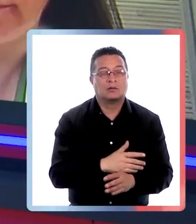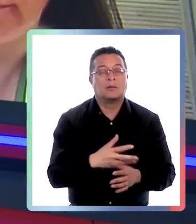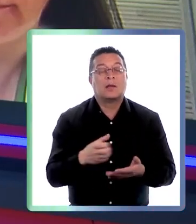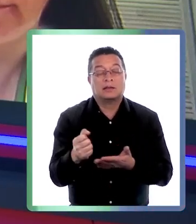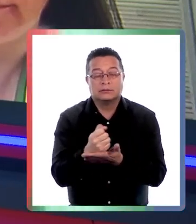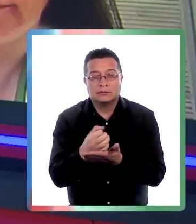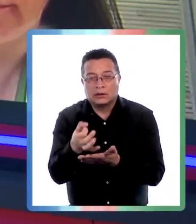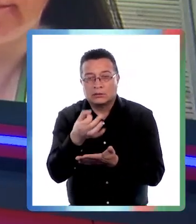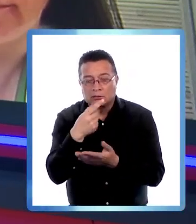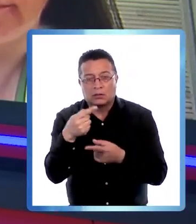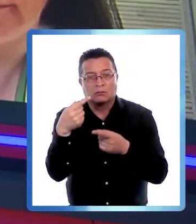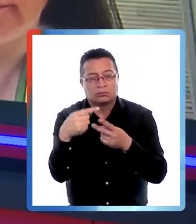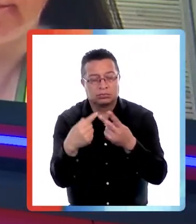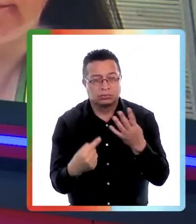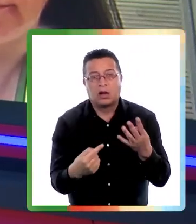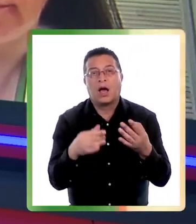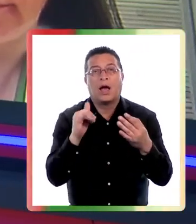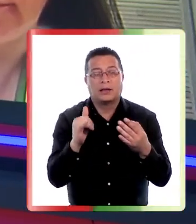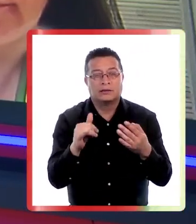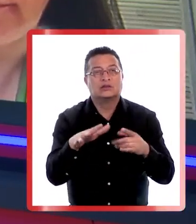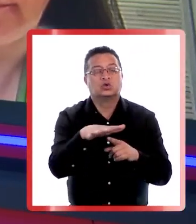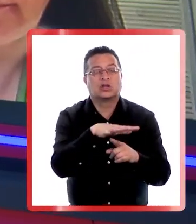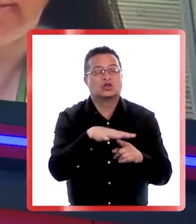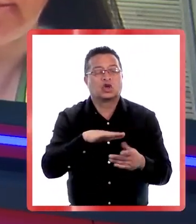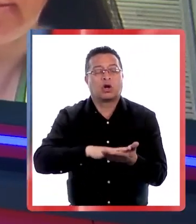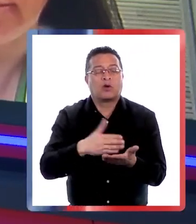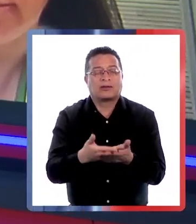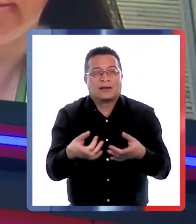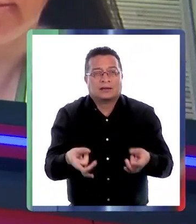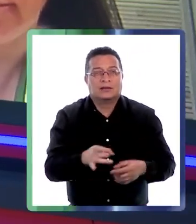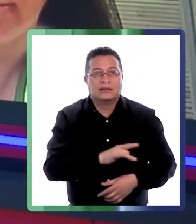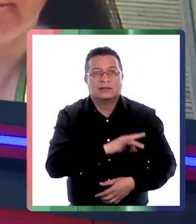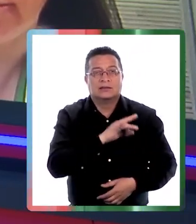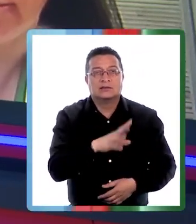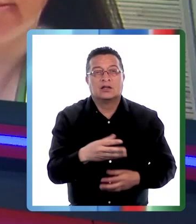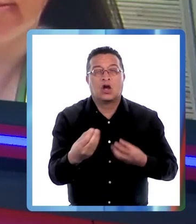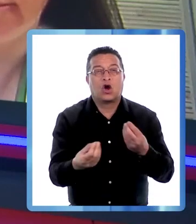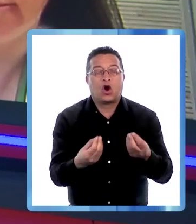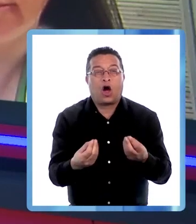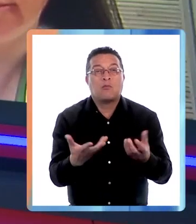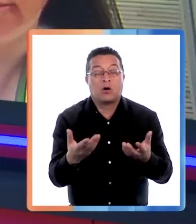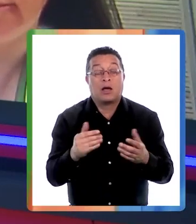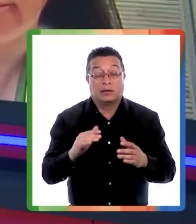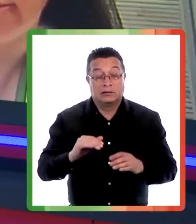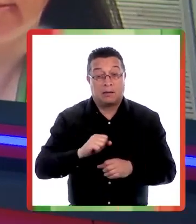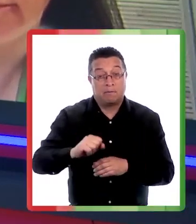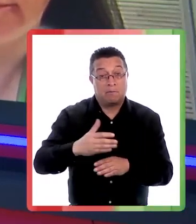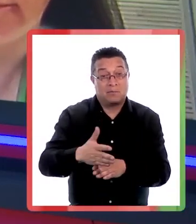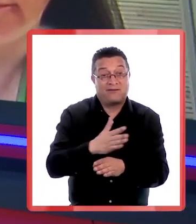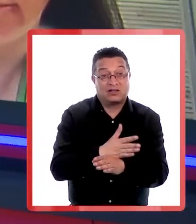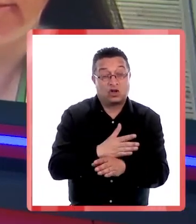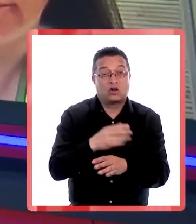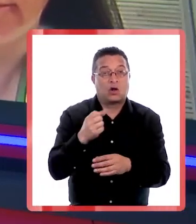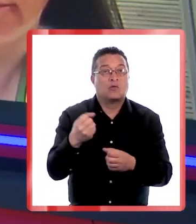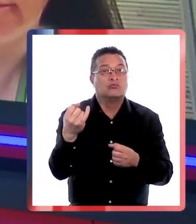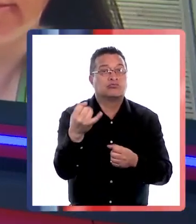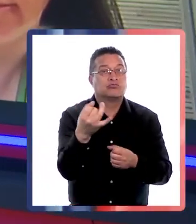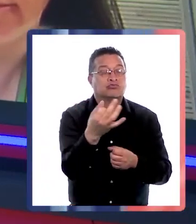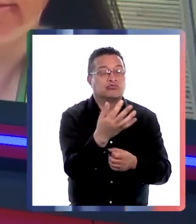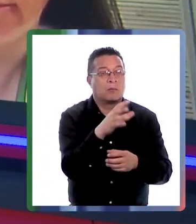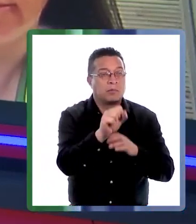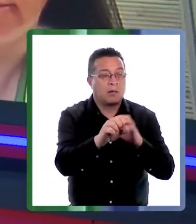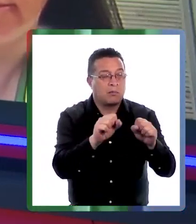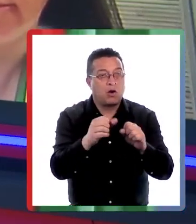los tratamientos y también la situación en Chile y cómo influye la prevención en el cáncer de mama en las tasas